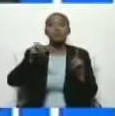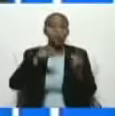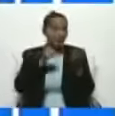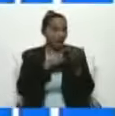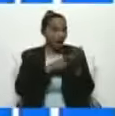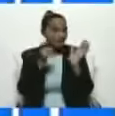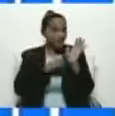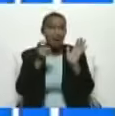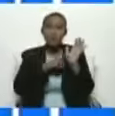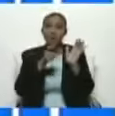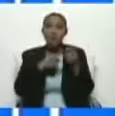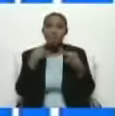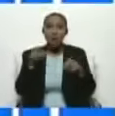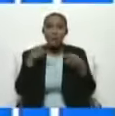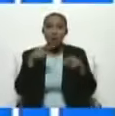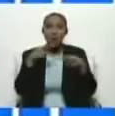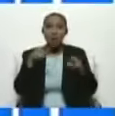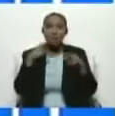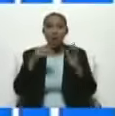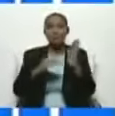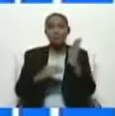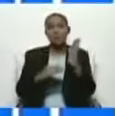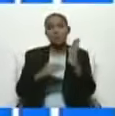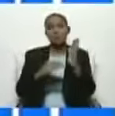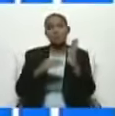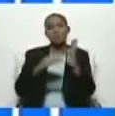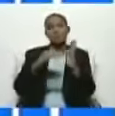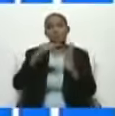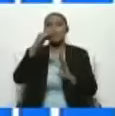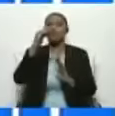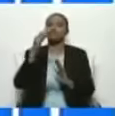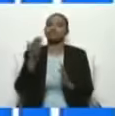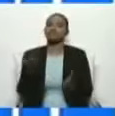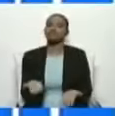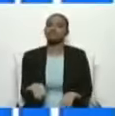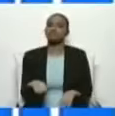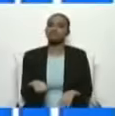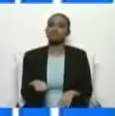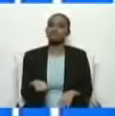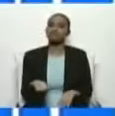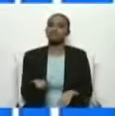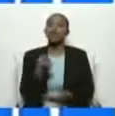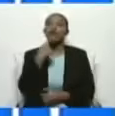gustaba tanto decir a nuestra querida presidenta del Consejo Nacional Electoral, Divisay Lucena.